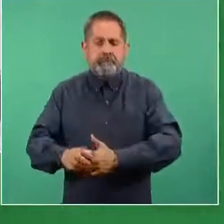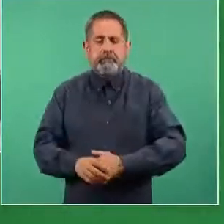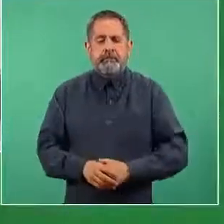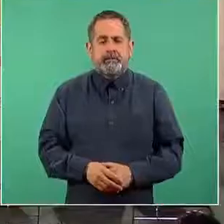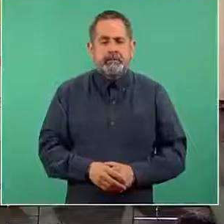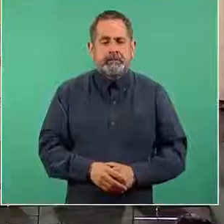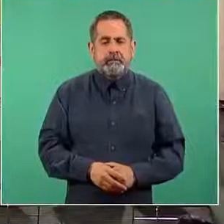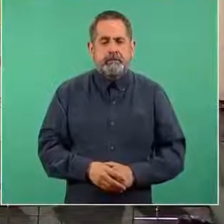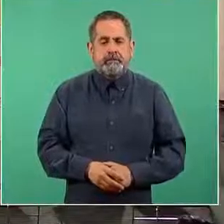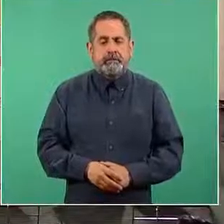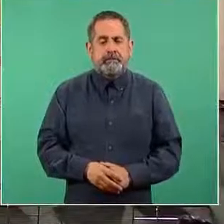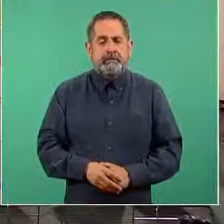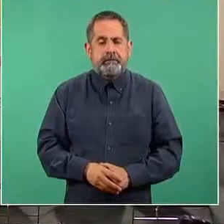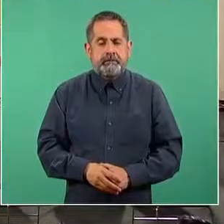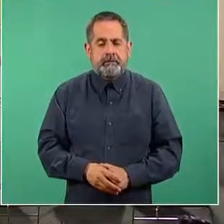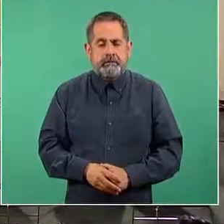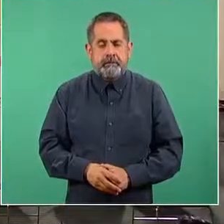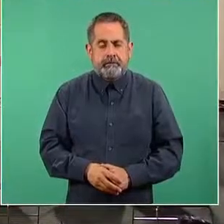La siguiente, por favor.